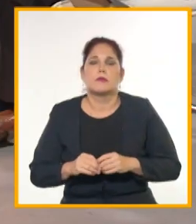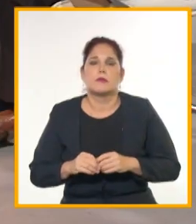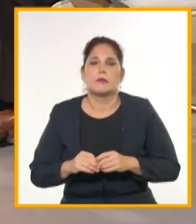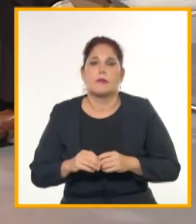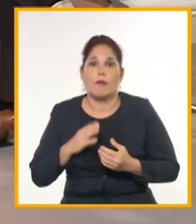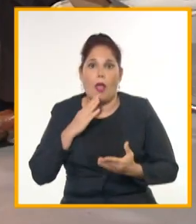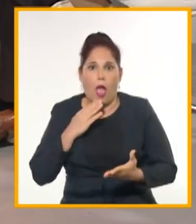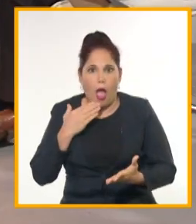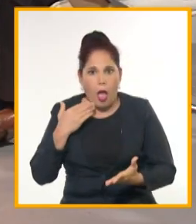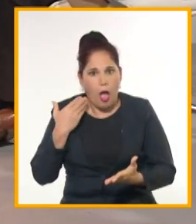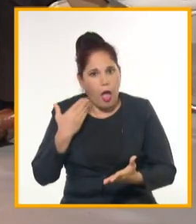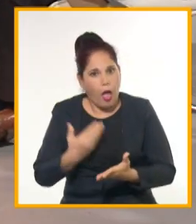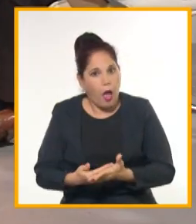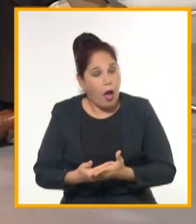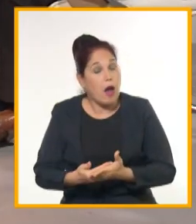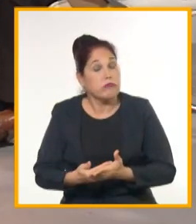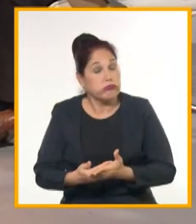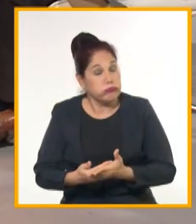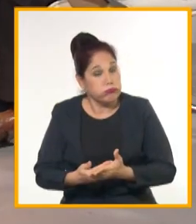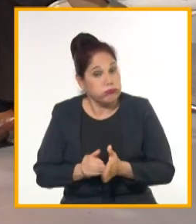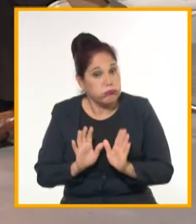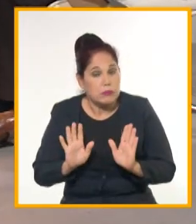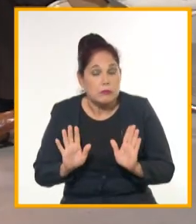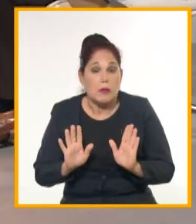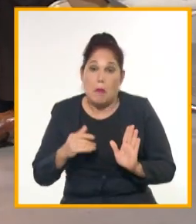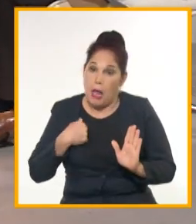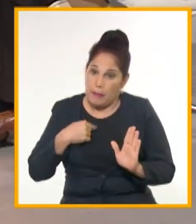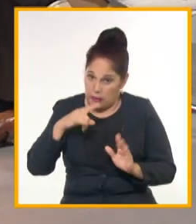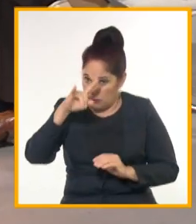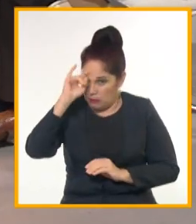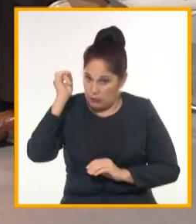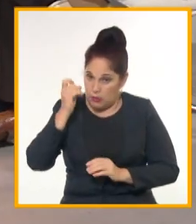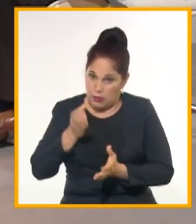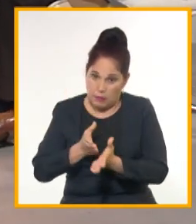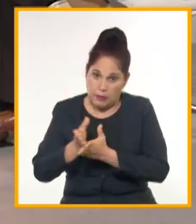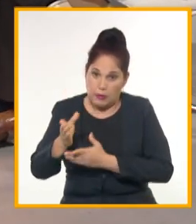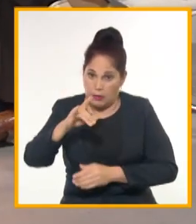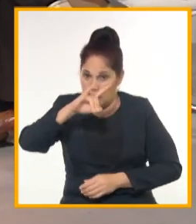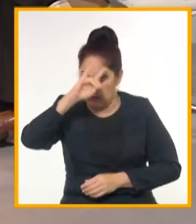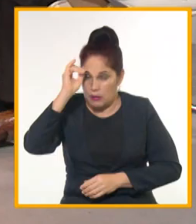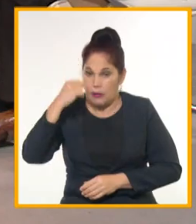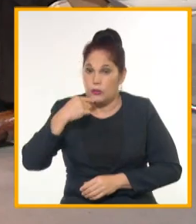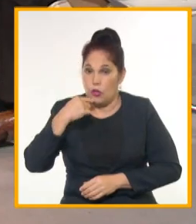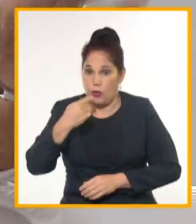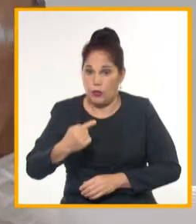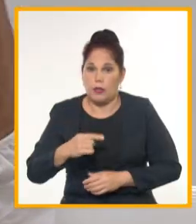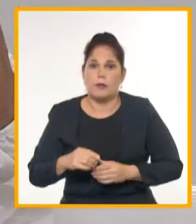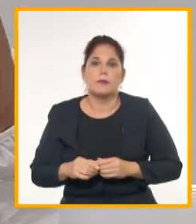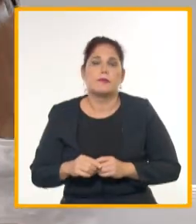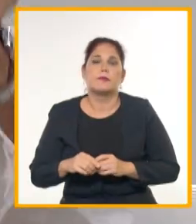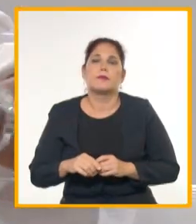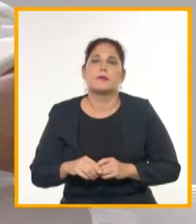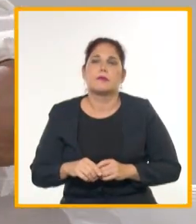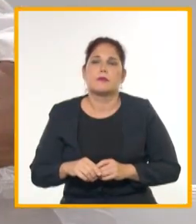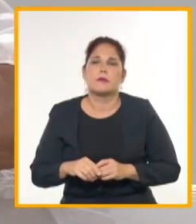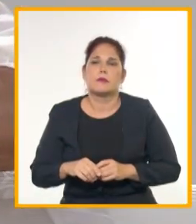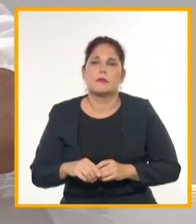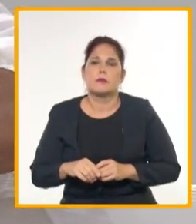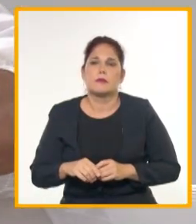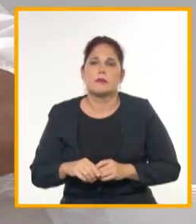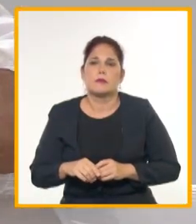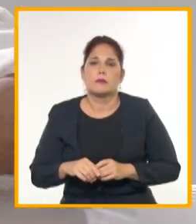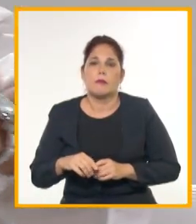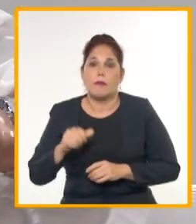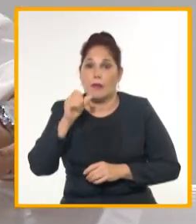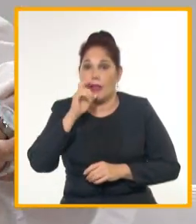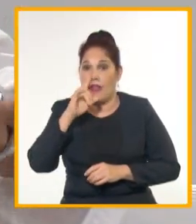Claro, pienso que sí, que se mantenga, pero fíjate lo que yo decía, yo creo que Daniel Noboa, el presidente aspirando